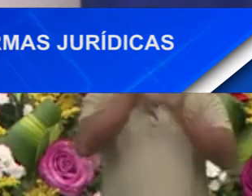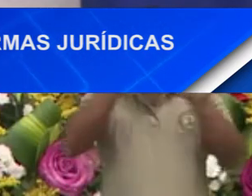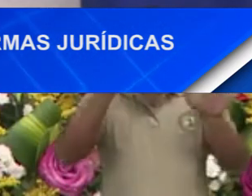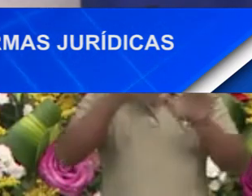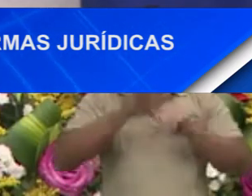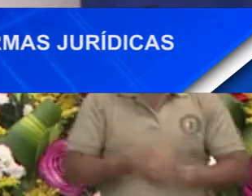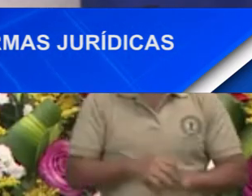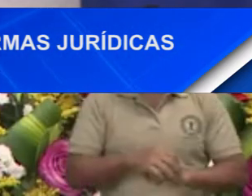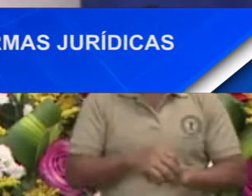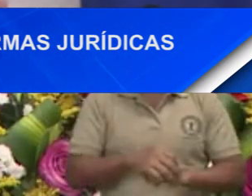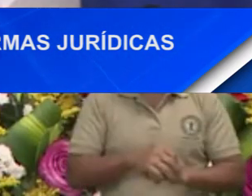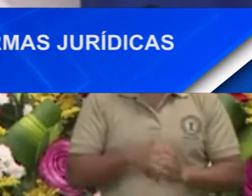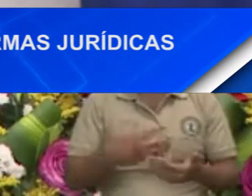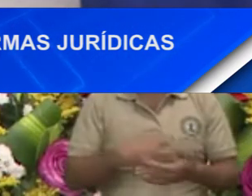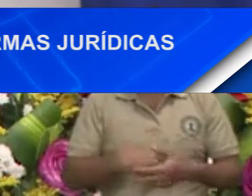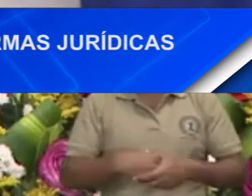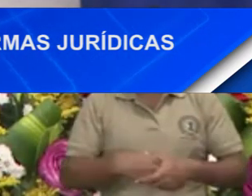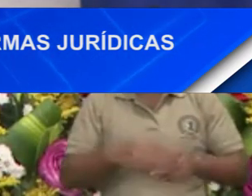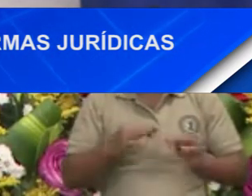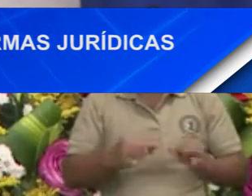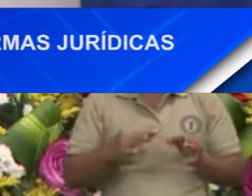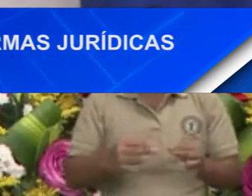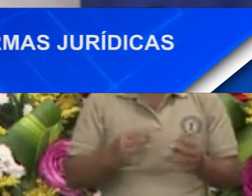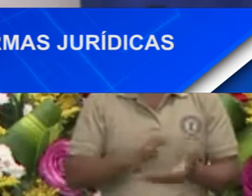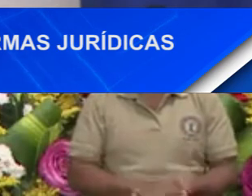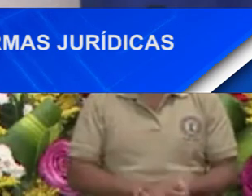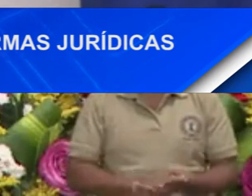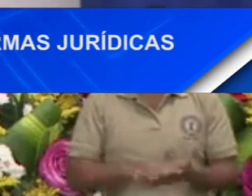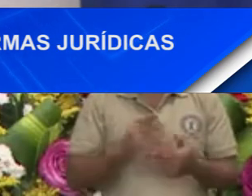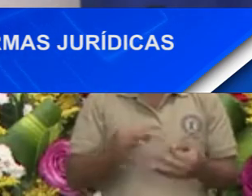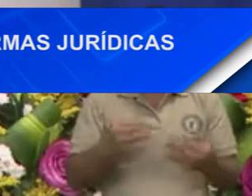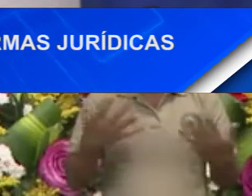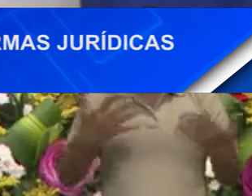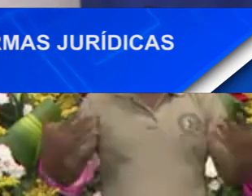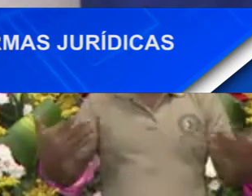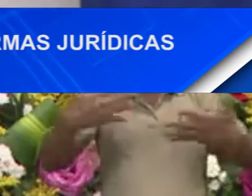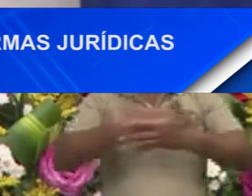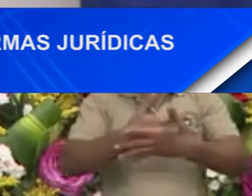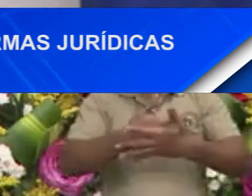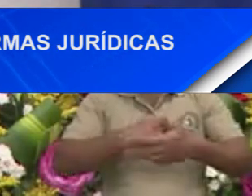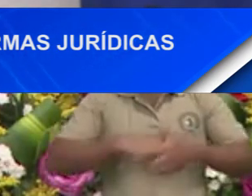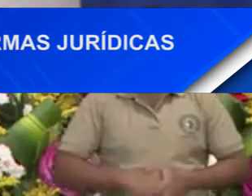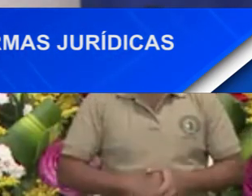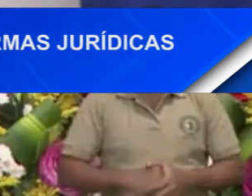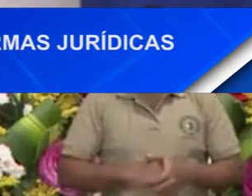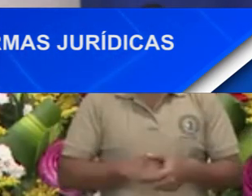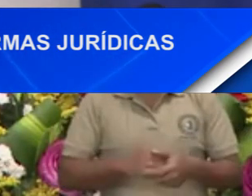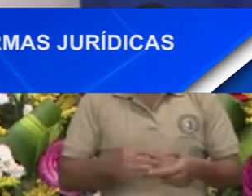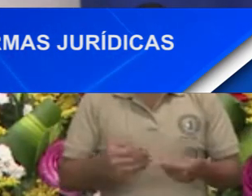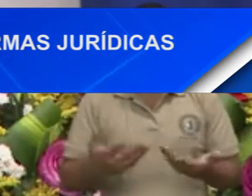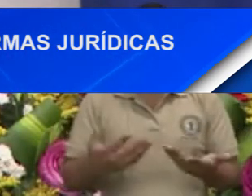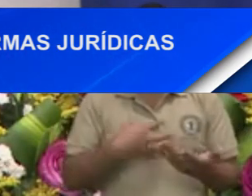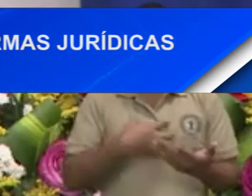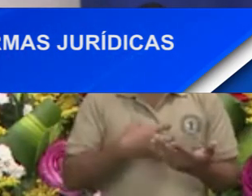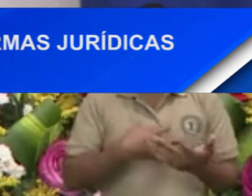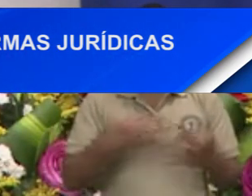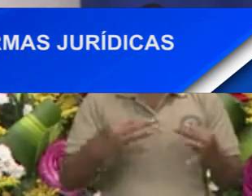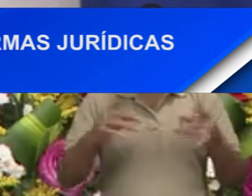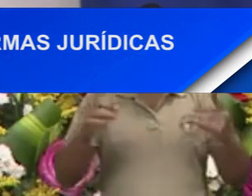sus principios fundamentales. Es contradictorio que un nicaragüense vote en contra de una